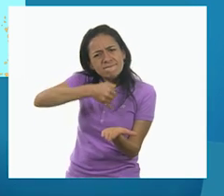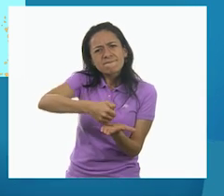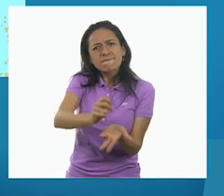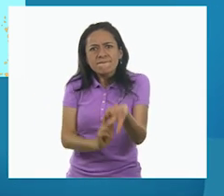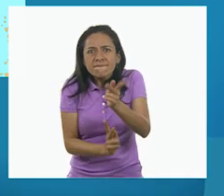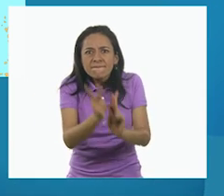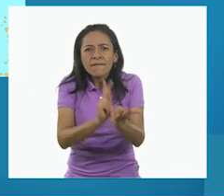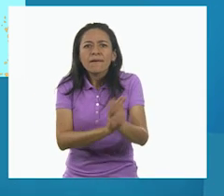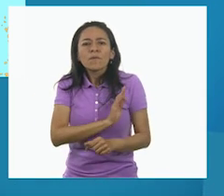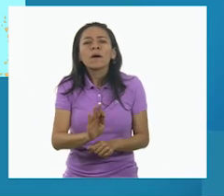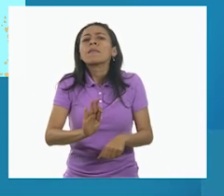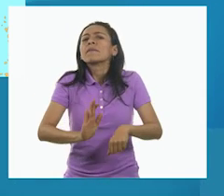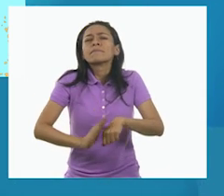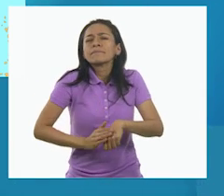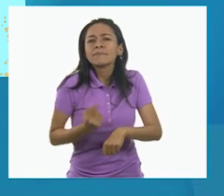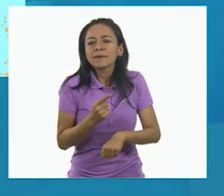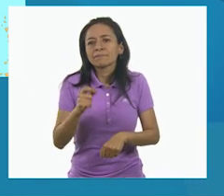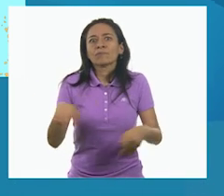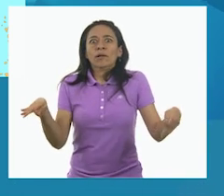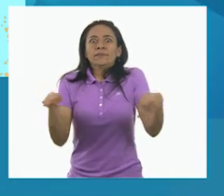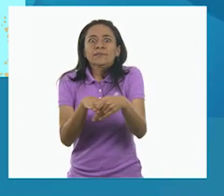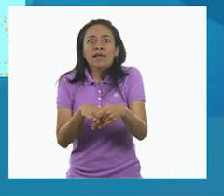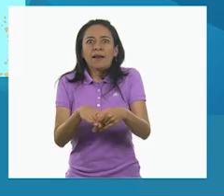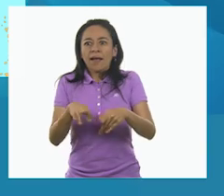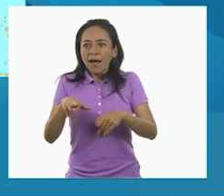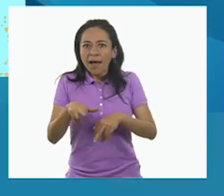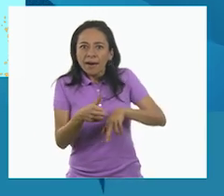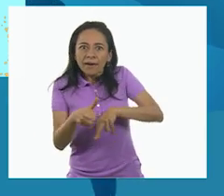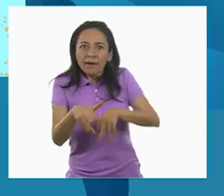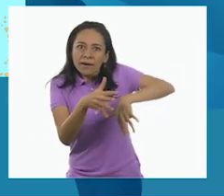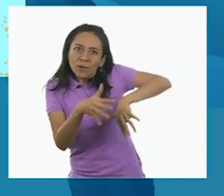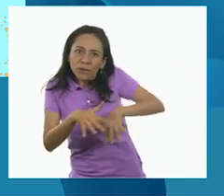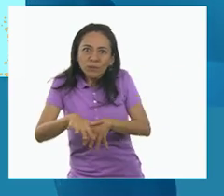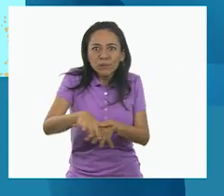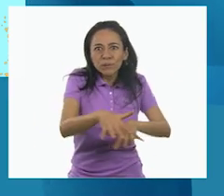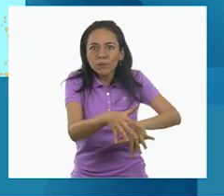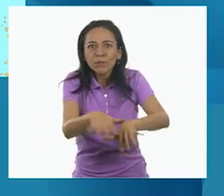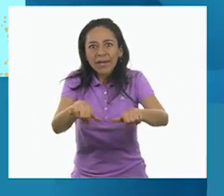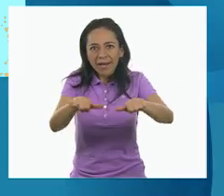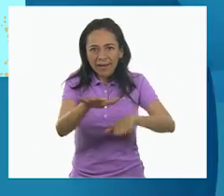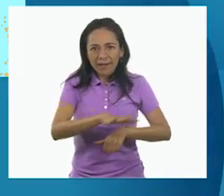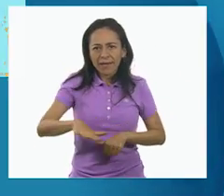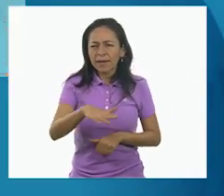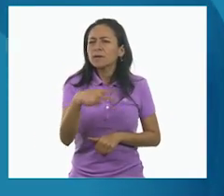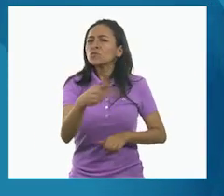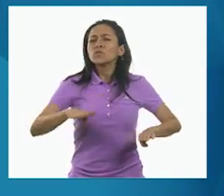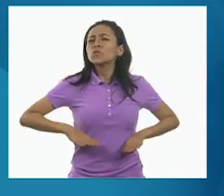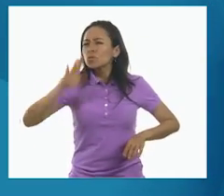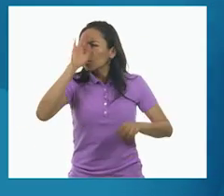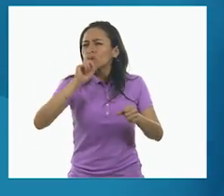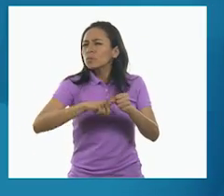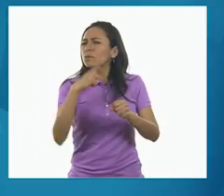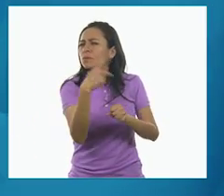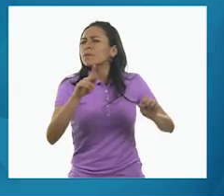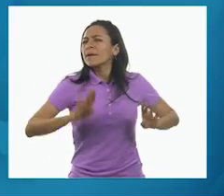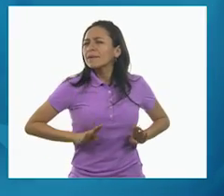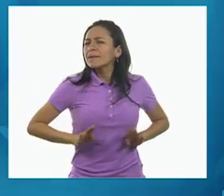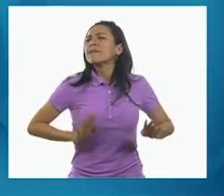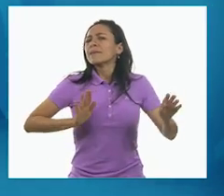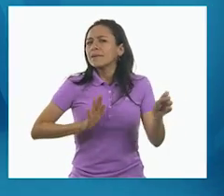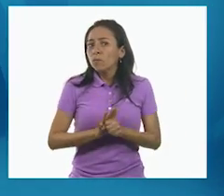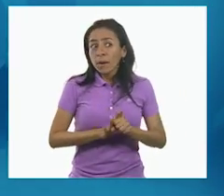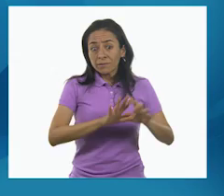y lagunas en la zona. ¿Qué característica cultural tiene? Bueno, pues el clima favoreció el desarrollo de